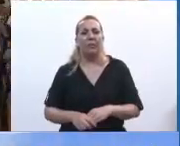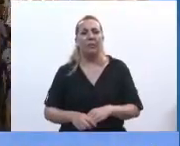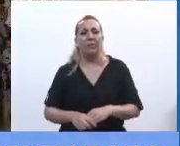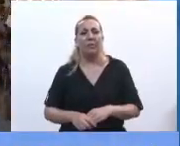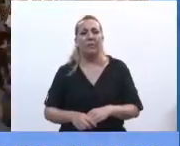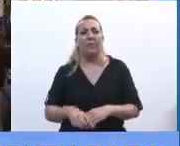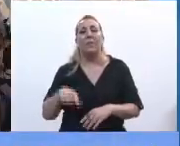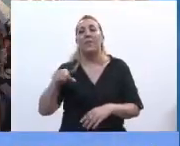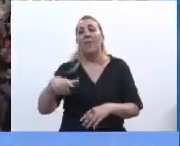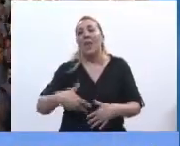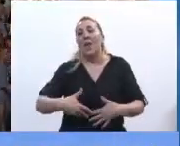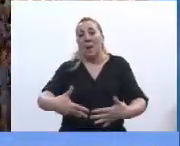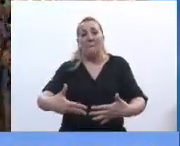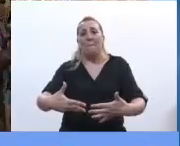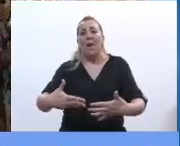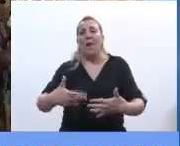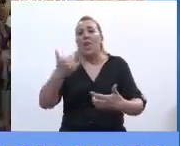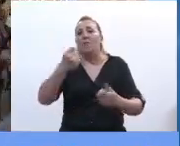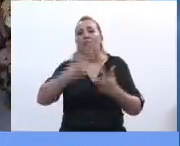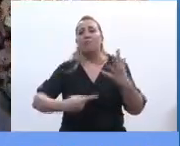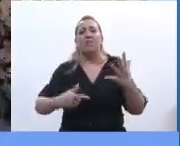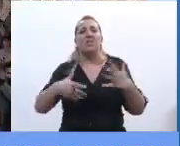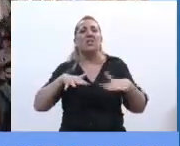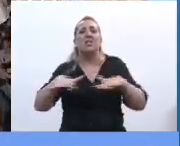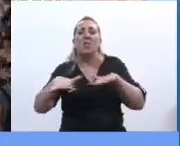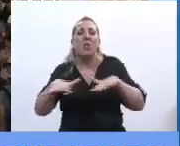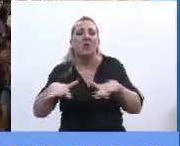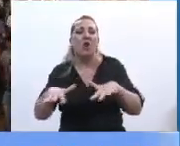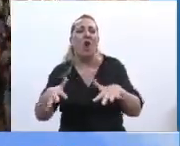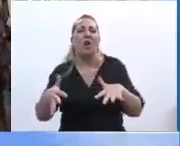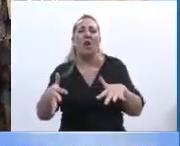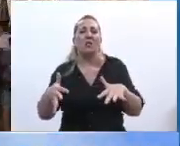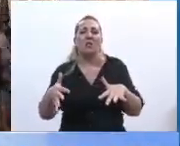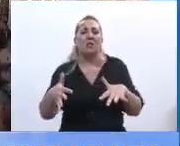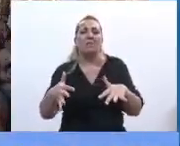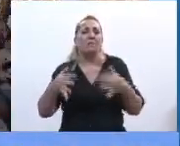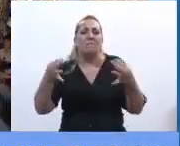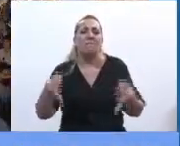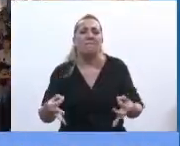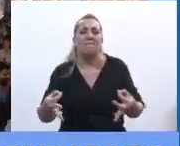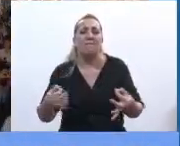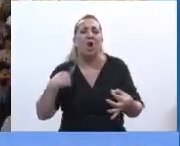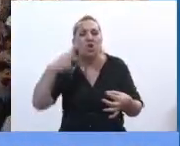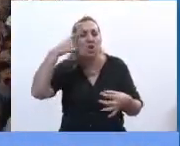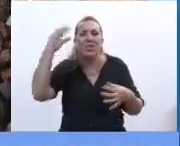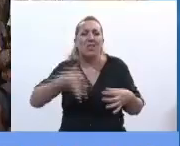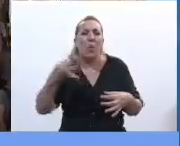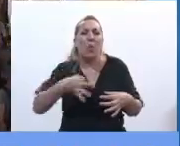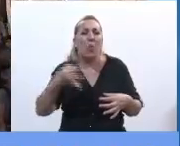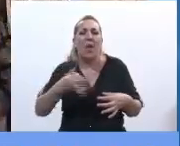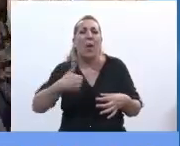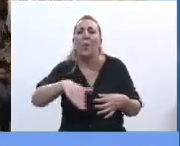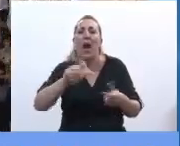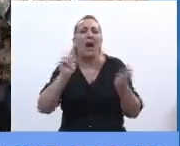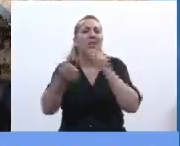embarazo innumerable cantidad de situaciones todas judicial y sables y absolutamente convencido que iba a